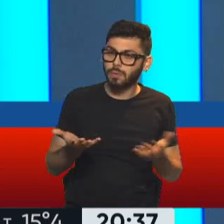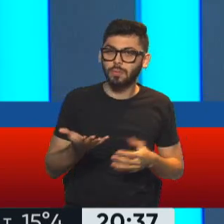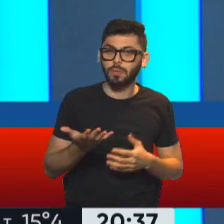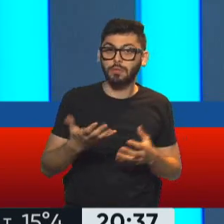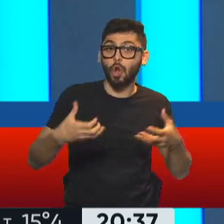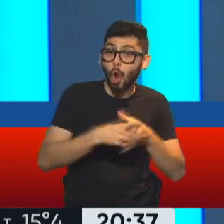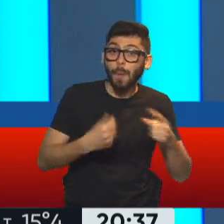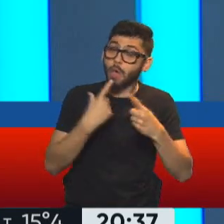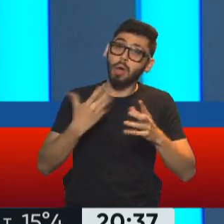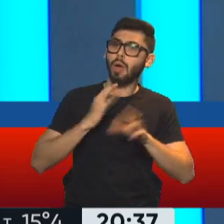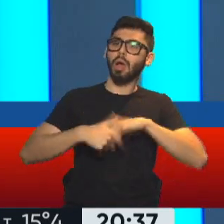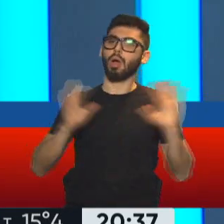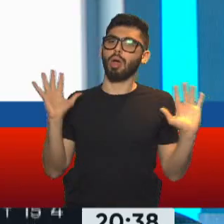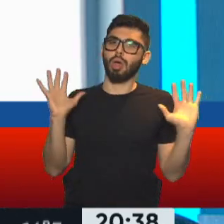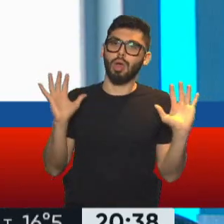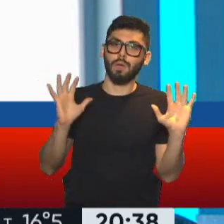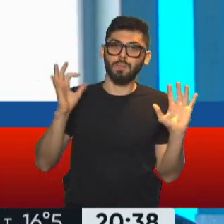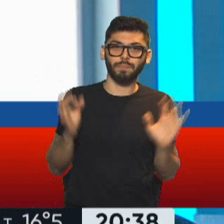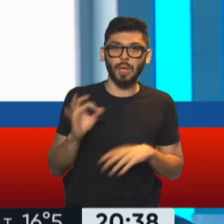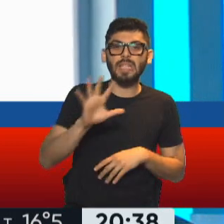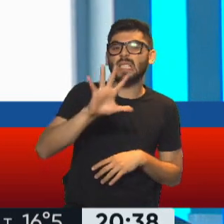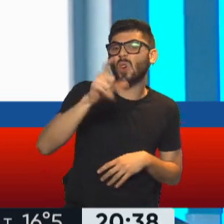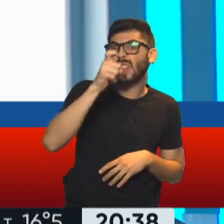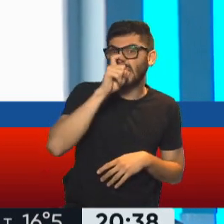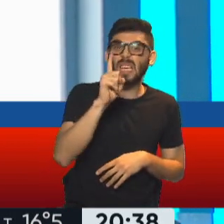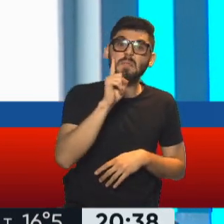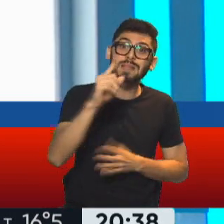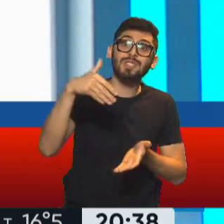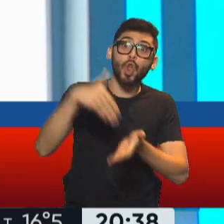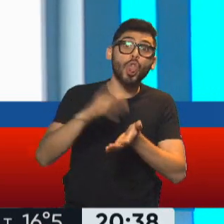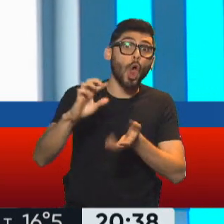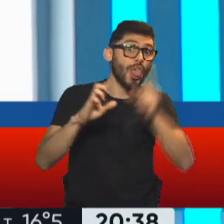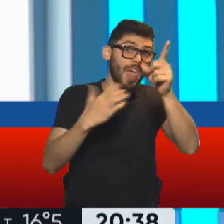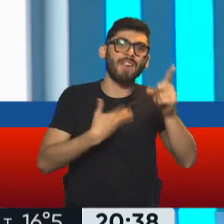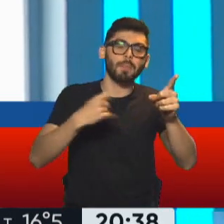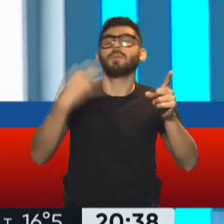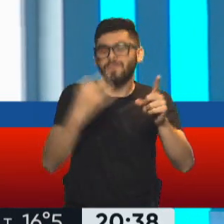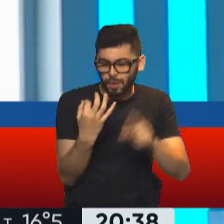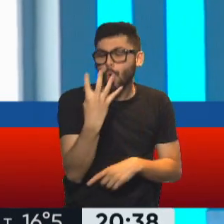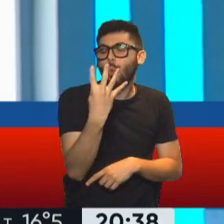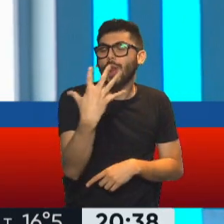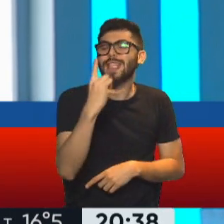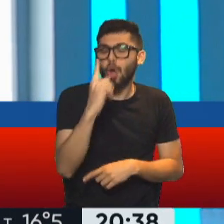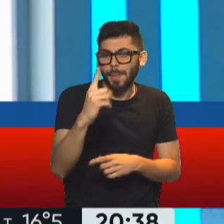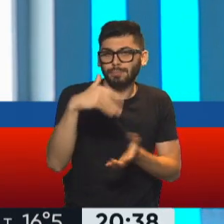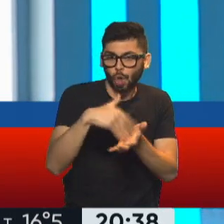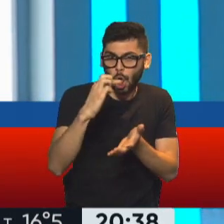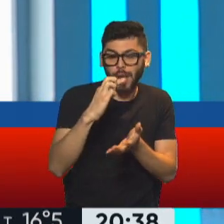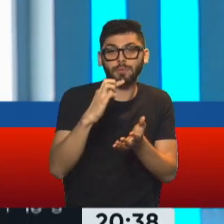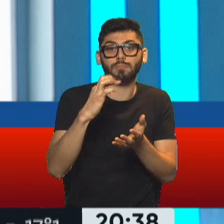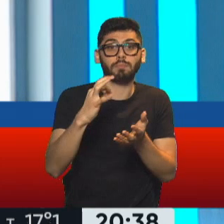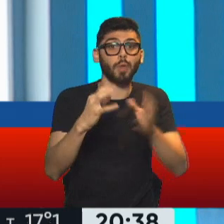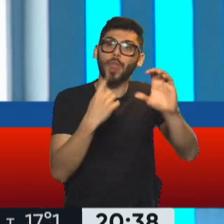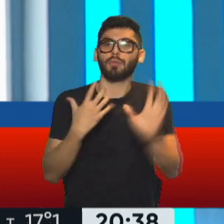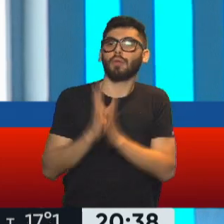la oposición no se hace cargo de los 57.000 millones de dólares del fondo, que fueron 45.000 finalmente, no se hacen cargo. No se hacen cargo